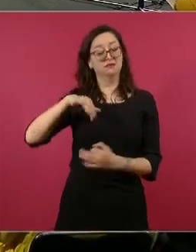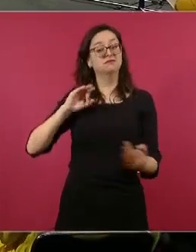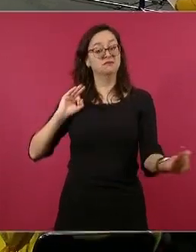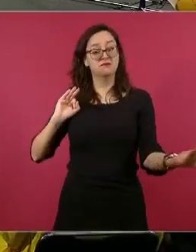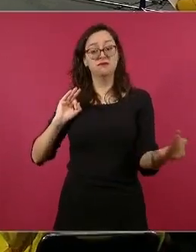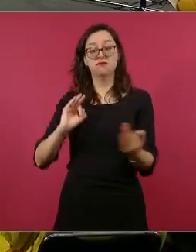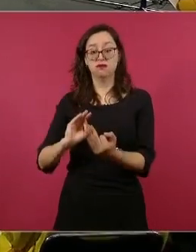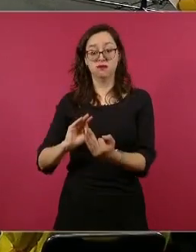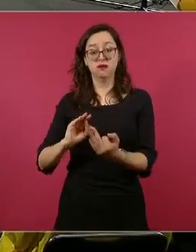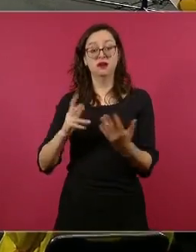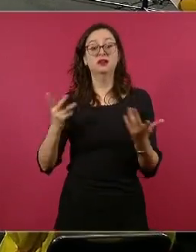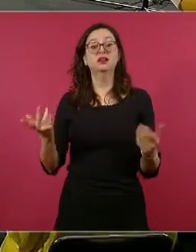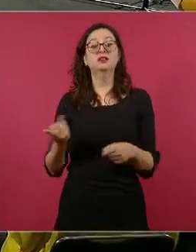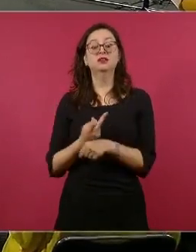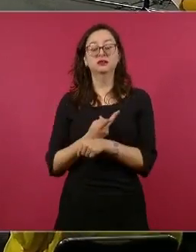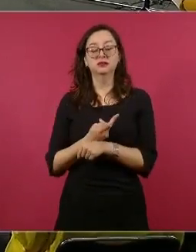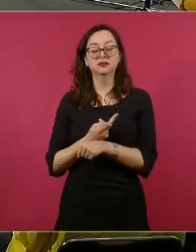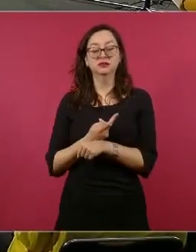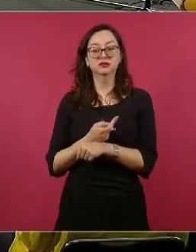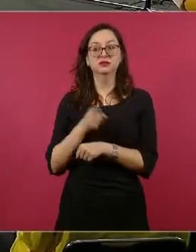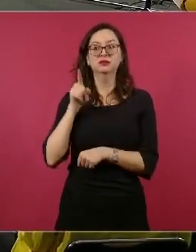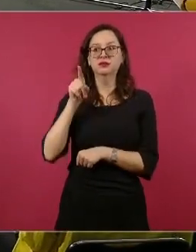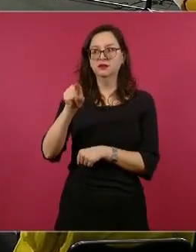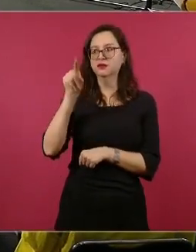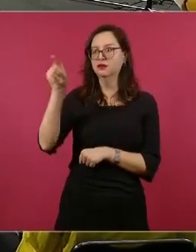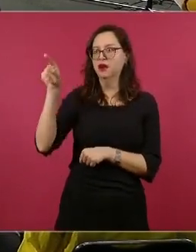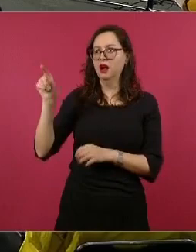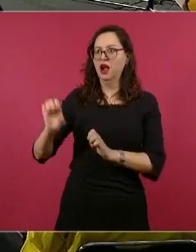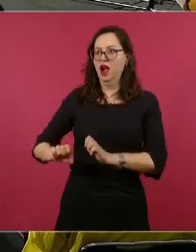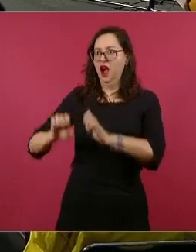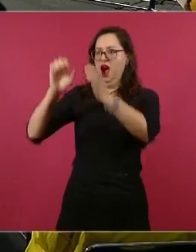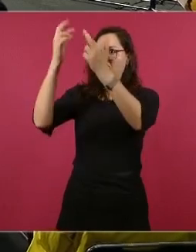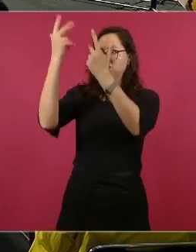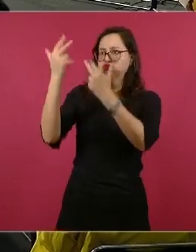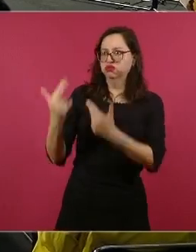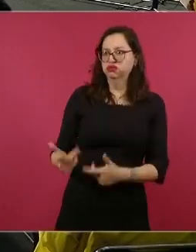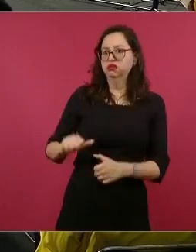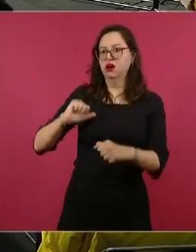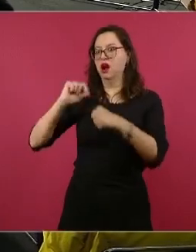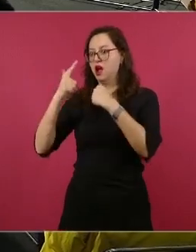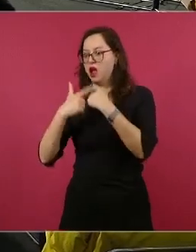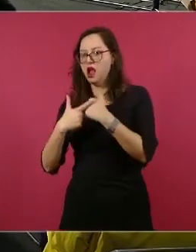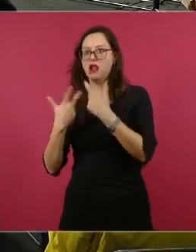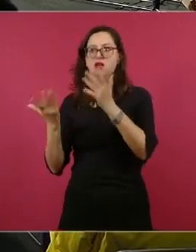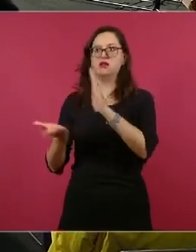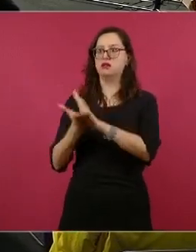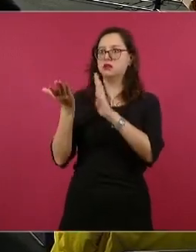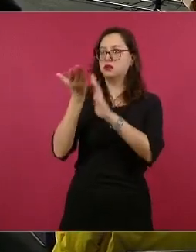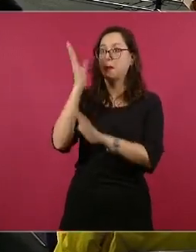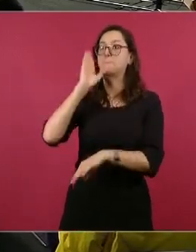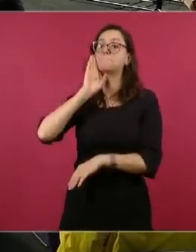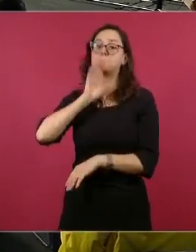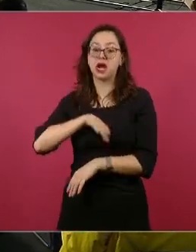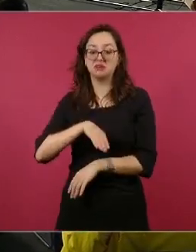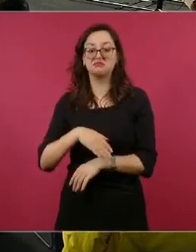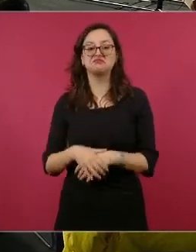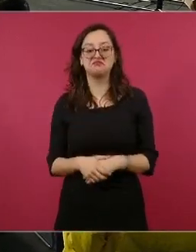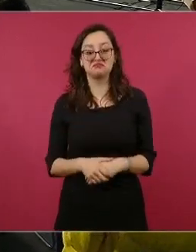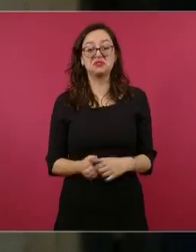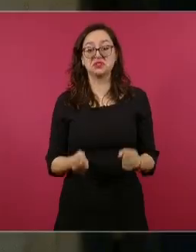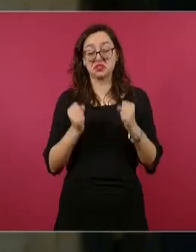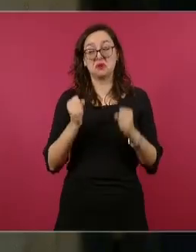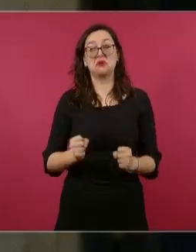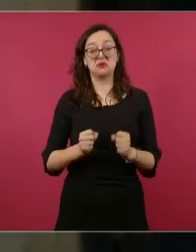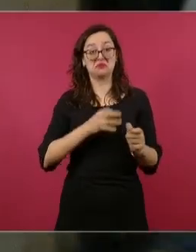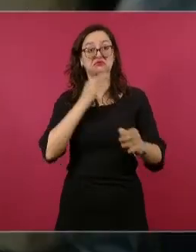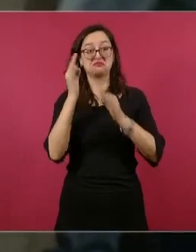en que los nombres de esas desarrolladoras salgan a la luz por la pésima construcción, la primera vez